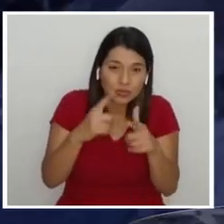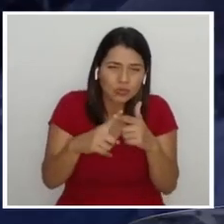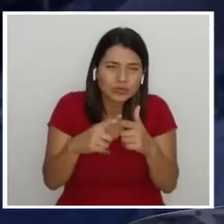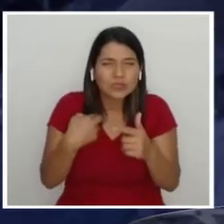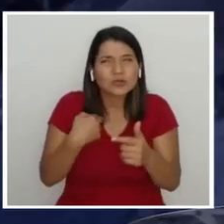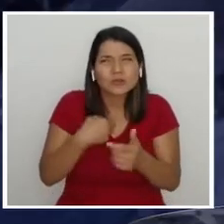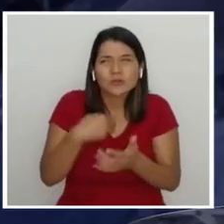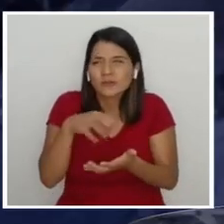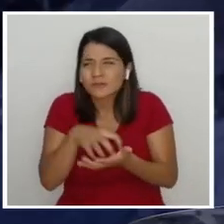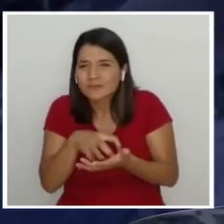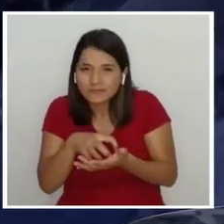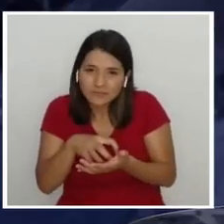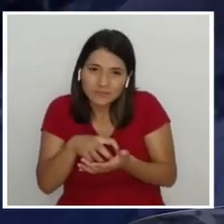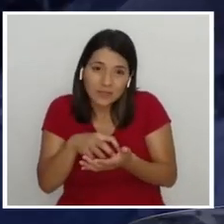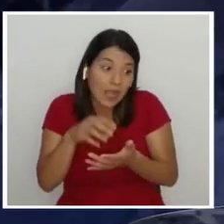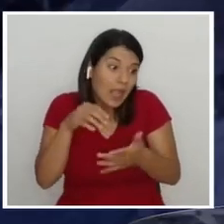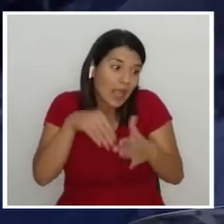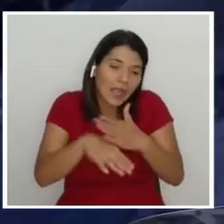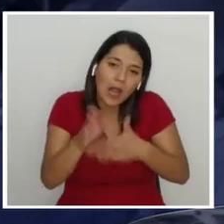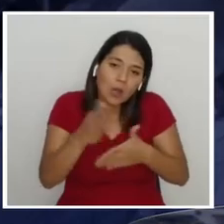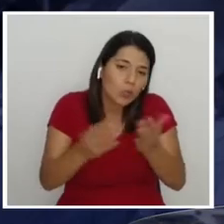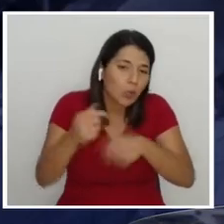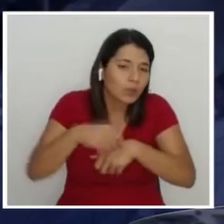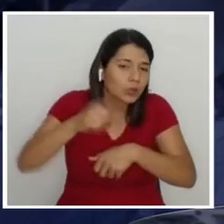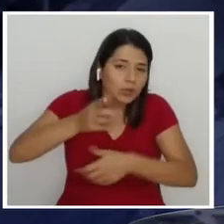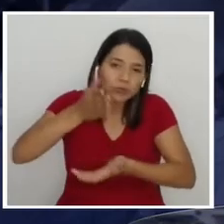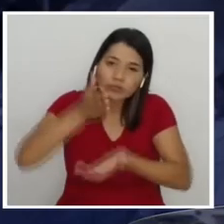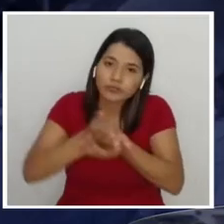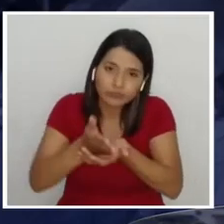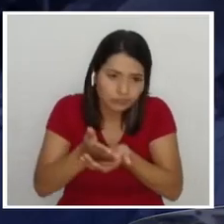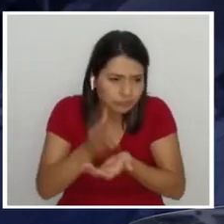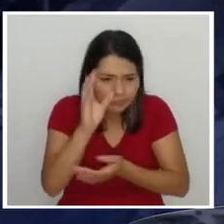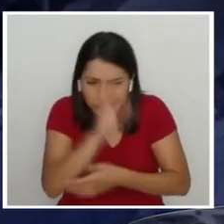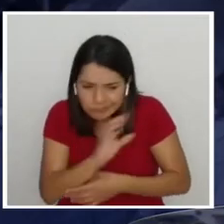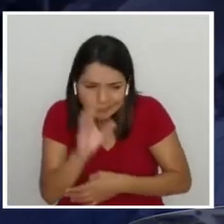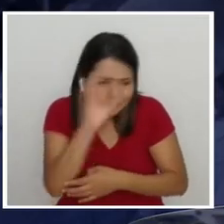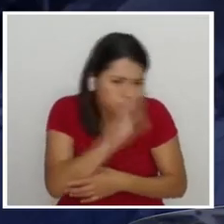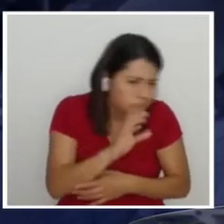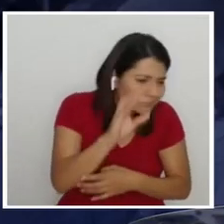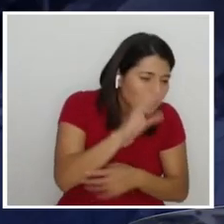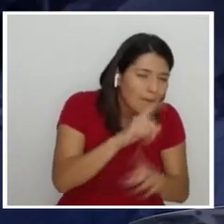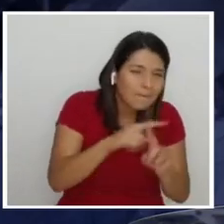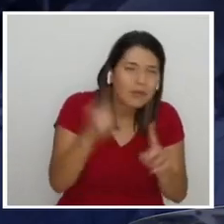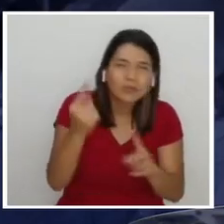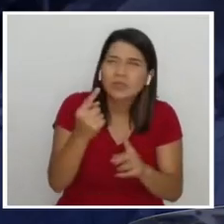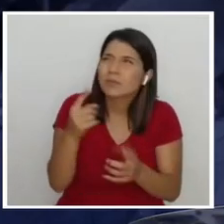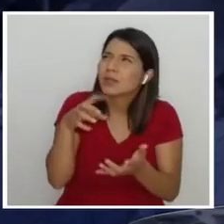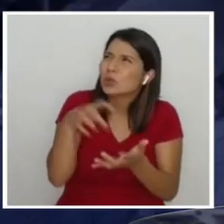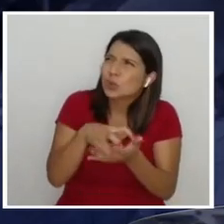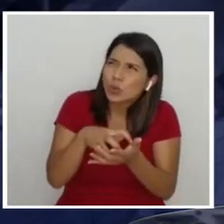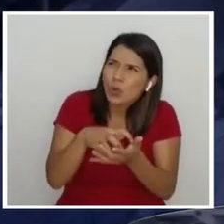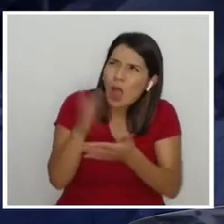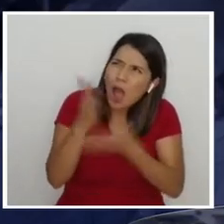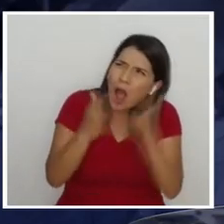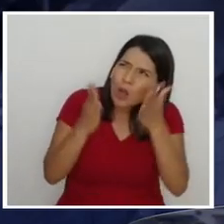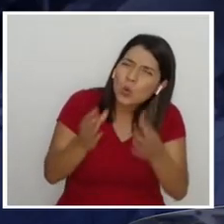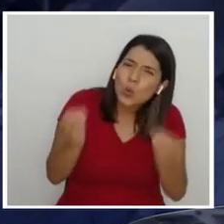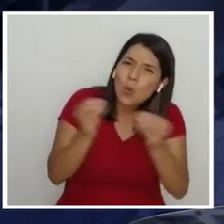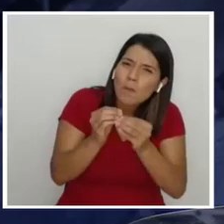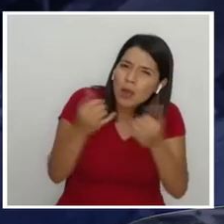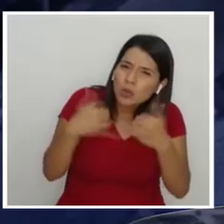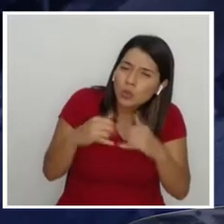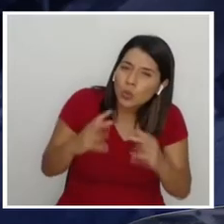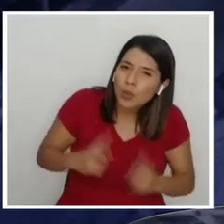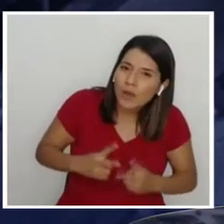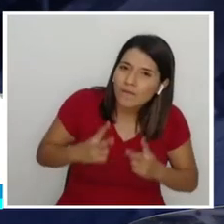siempre la incertidumbre de si hay alguien más y hay algo más que pueda hacer por ellos, nos obliga a prepararnos para la siguiente etapa,